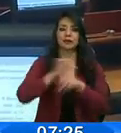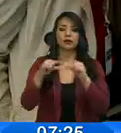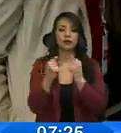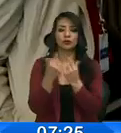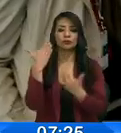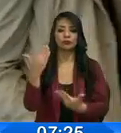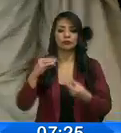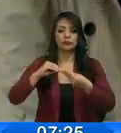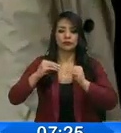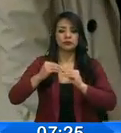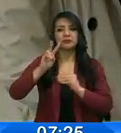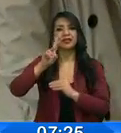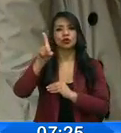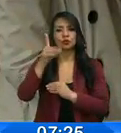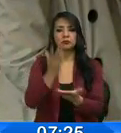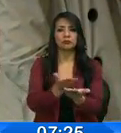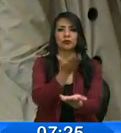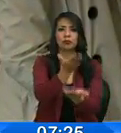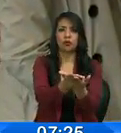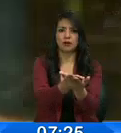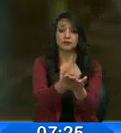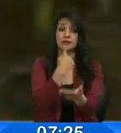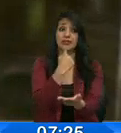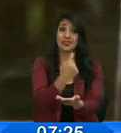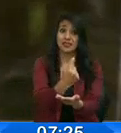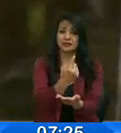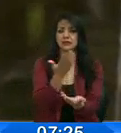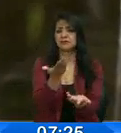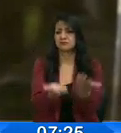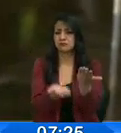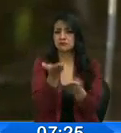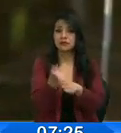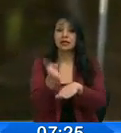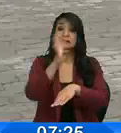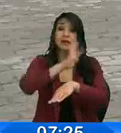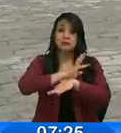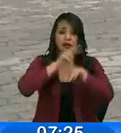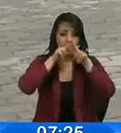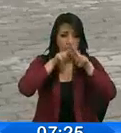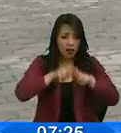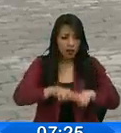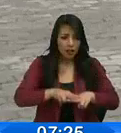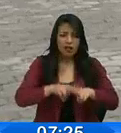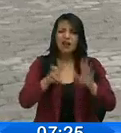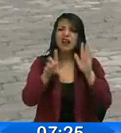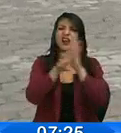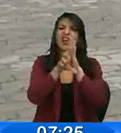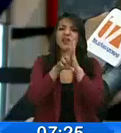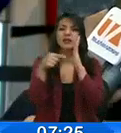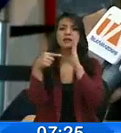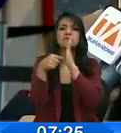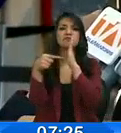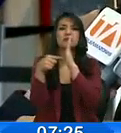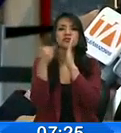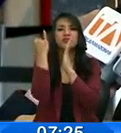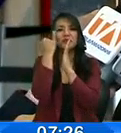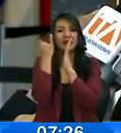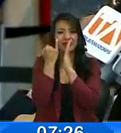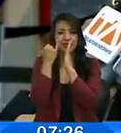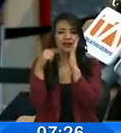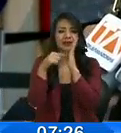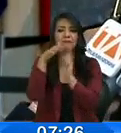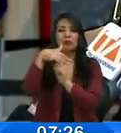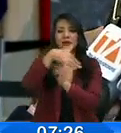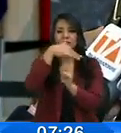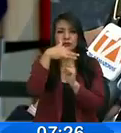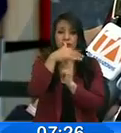Creo. Desde acá se afirma que existe una puerta abierta para que la Asamblea pueda revisar el llamado impuesto verde. La gente que tiene un carro viejo